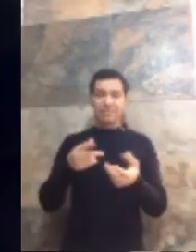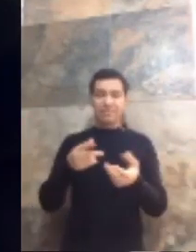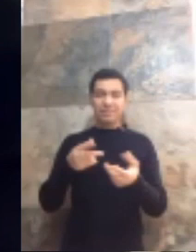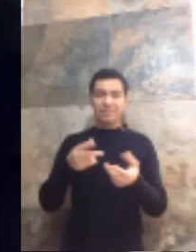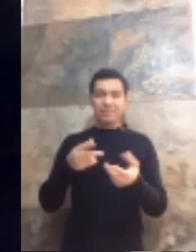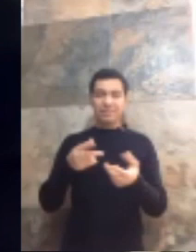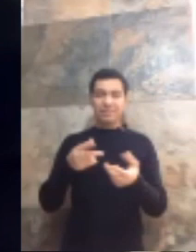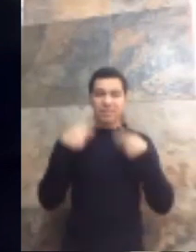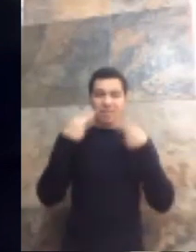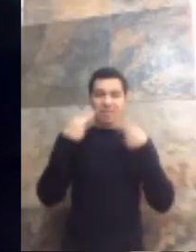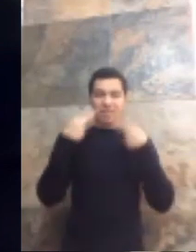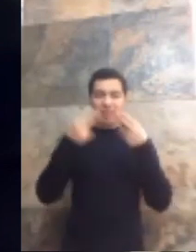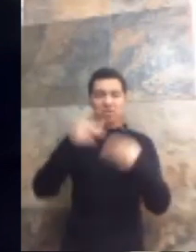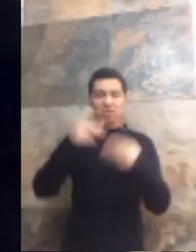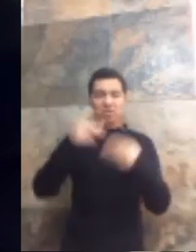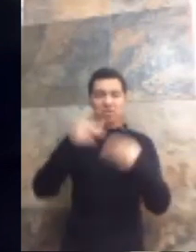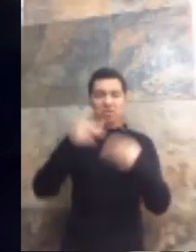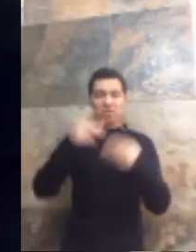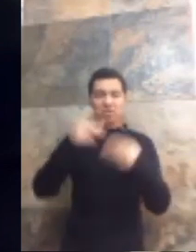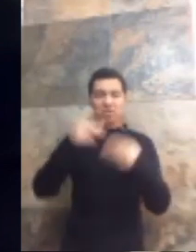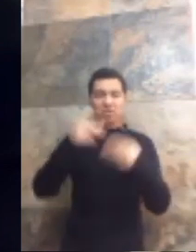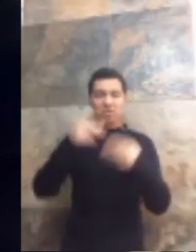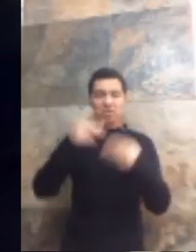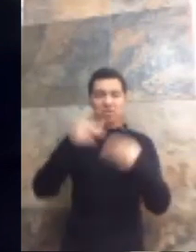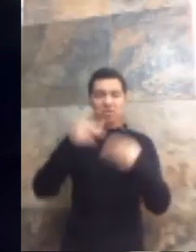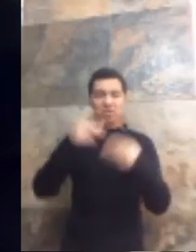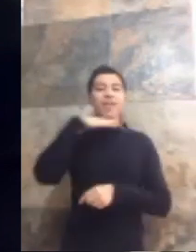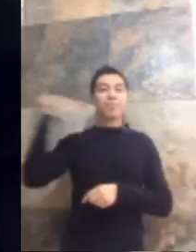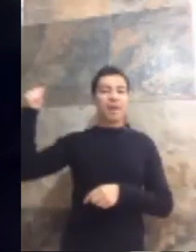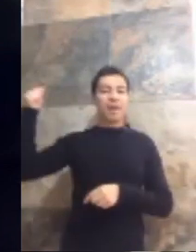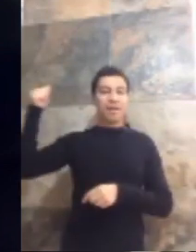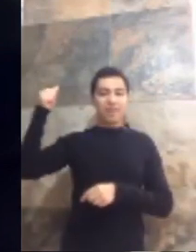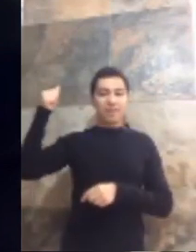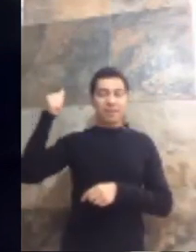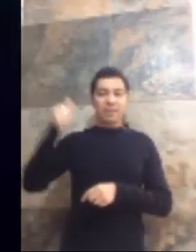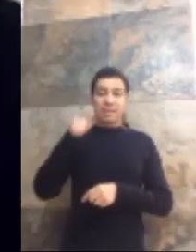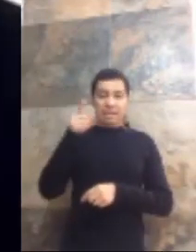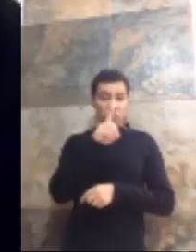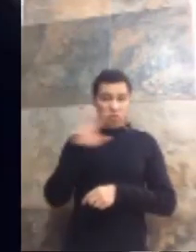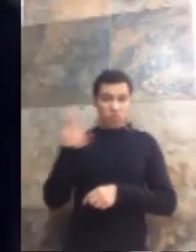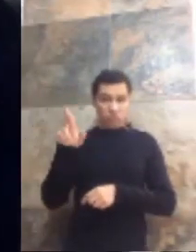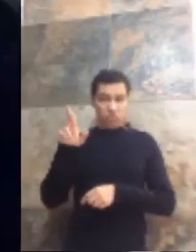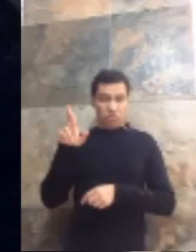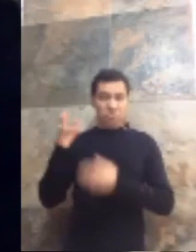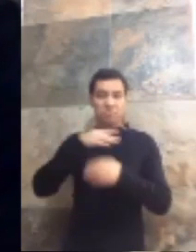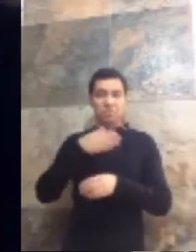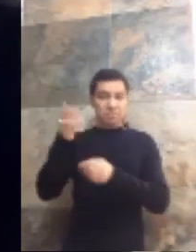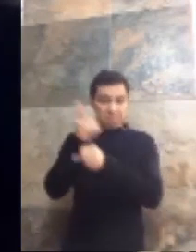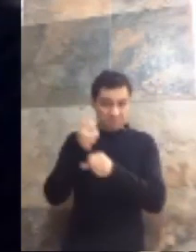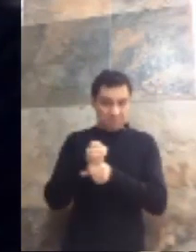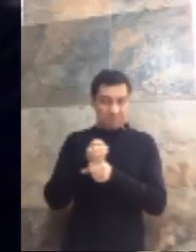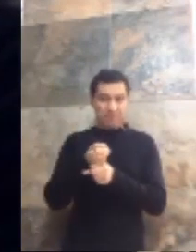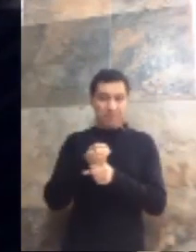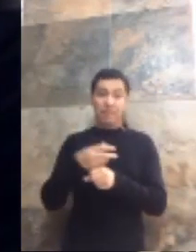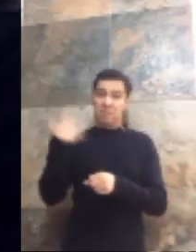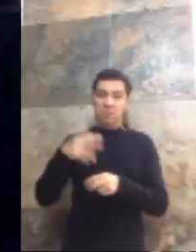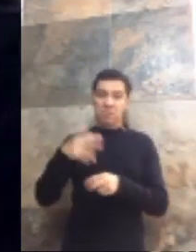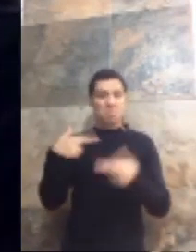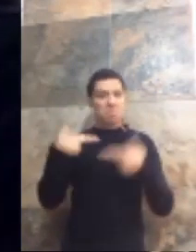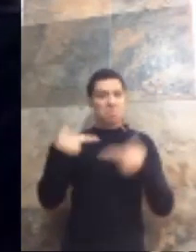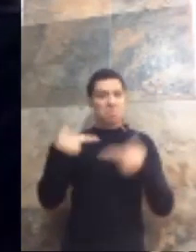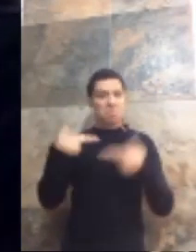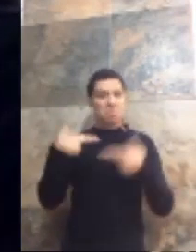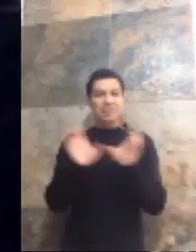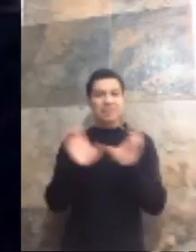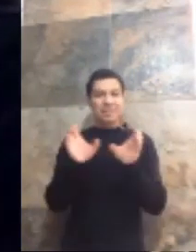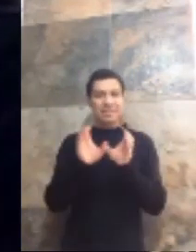Leipzig, Alemania, ha sido Premio Universidad Nacional en Ciencias Sociales